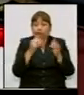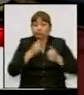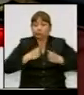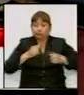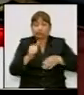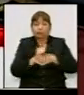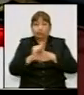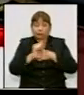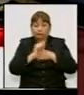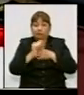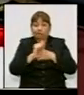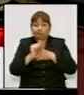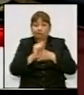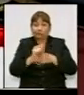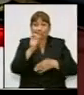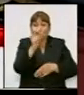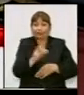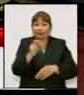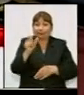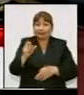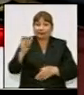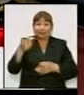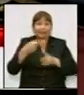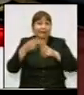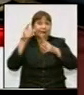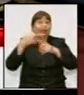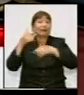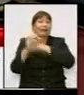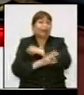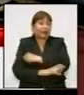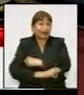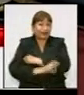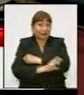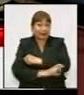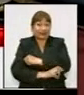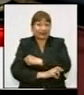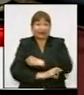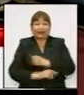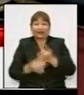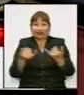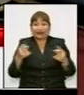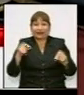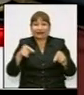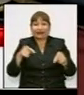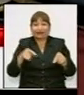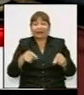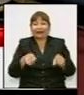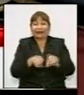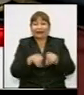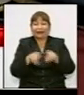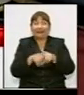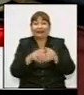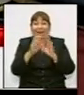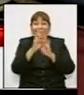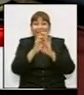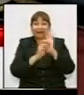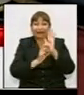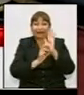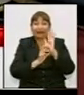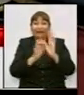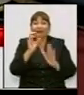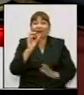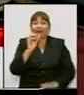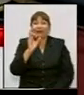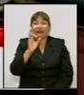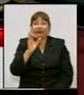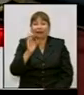nuestro personal en países del extranjero y localmente también a través del proyecto Offset que